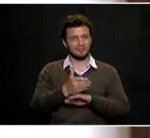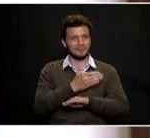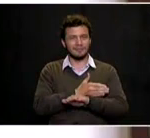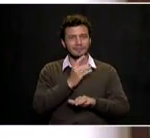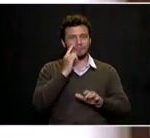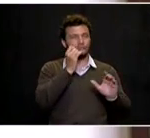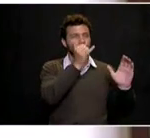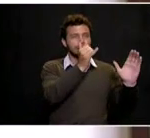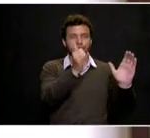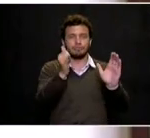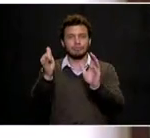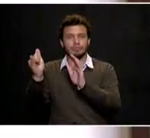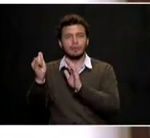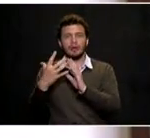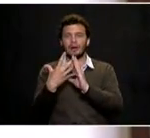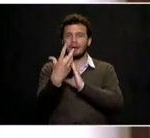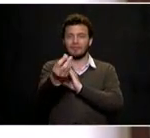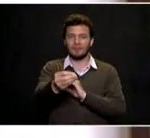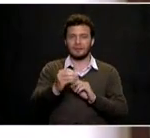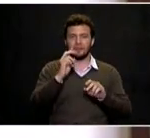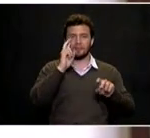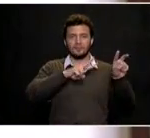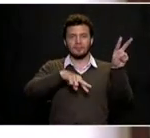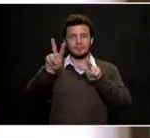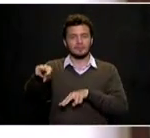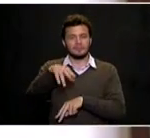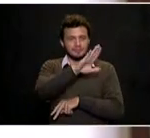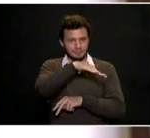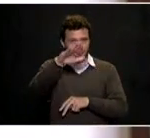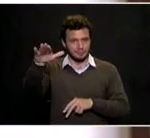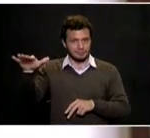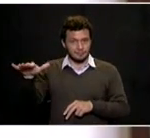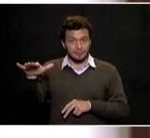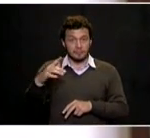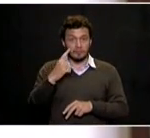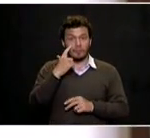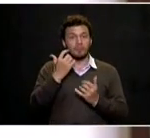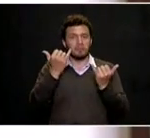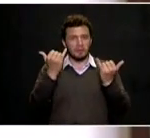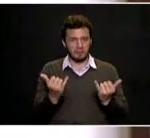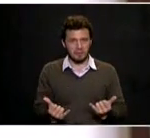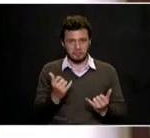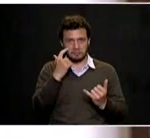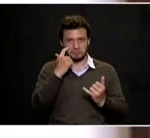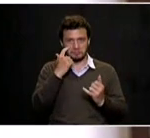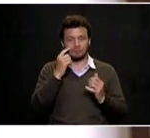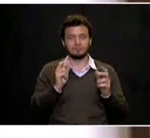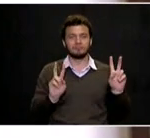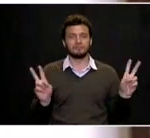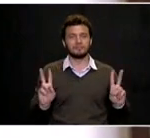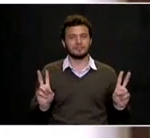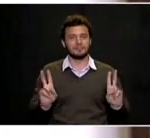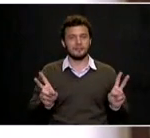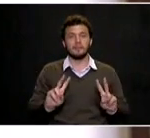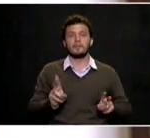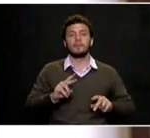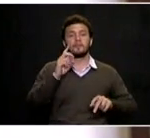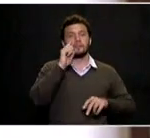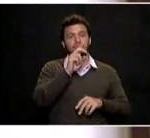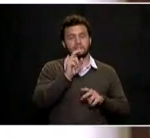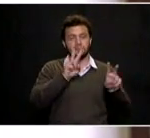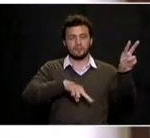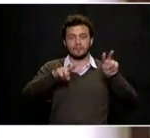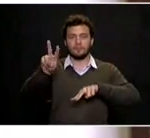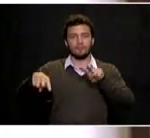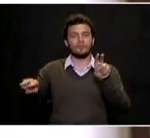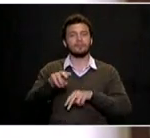interiores del museo de antiguo queda desde donde estamos generando en directo en esta alianza que tenemos entre ahora 13 noticias y